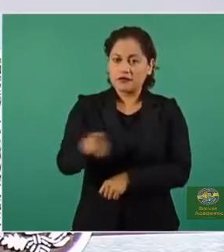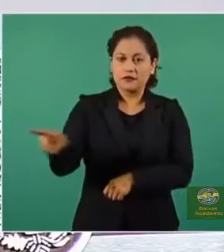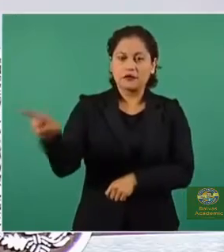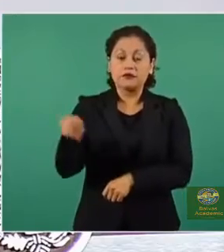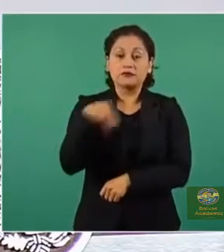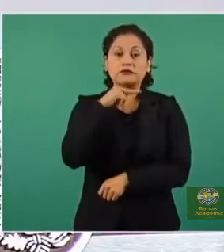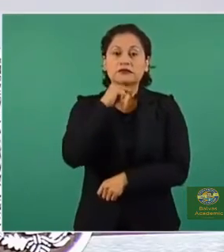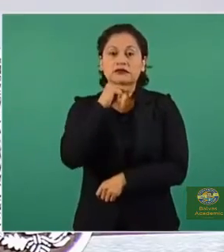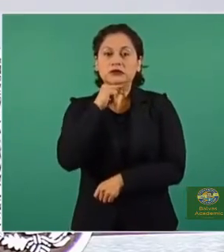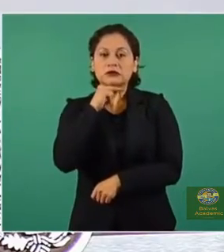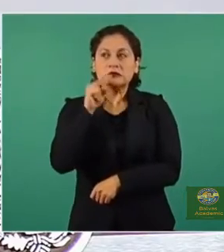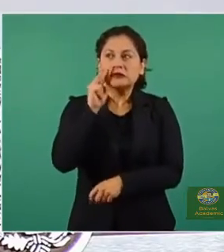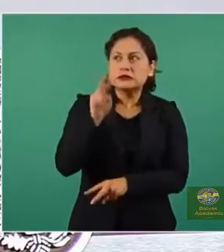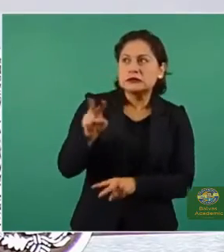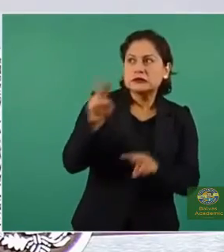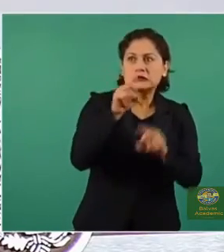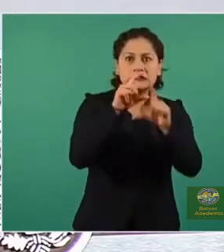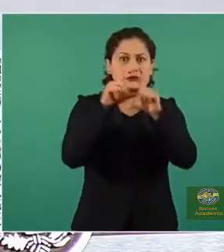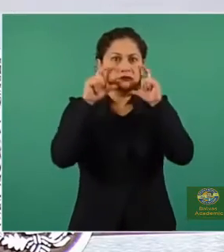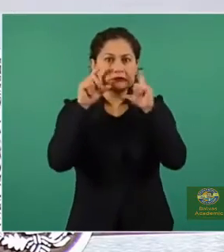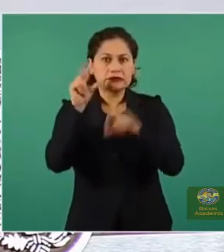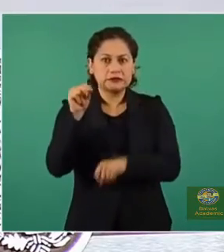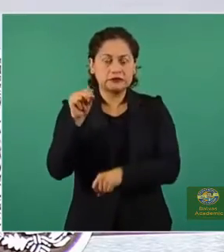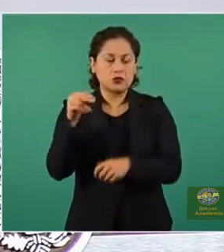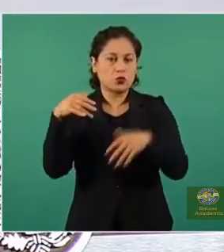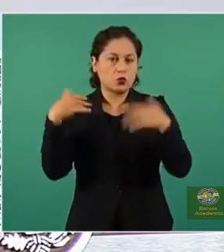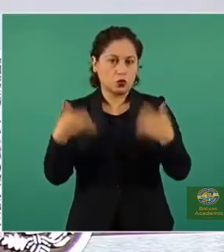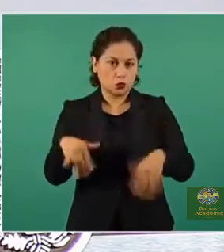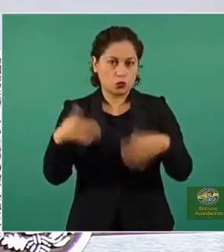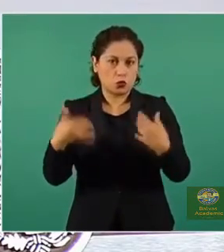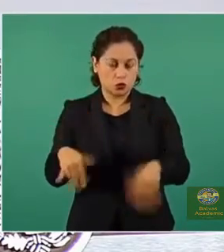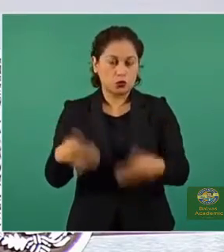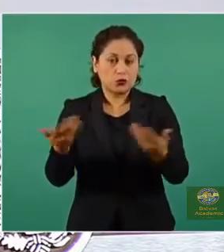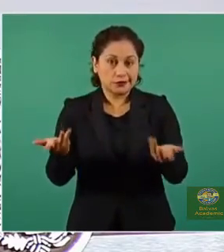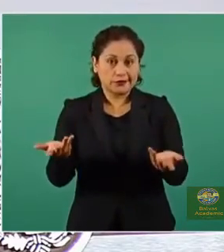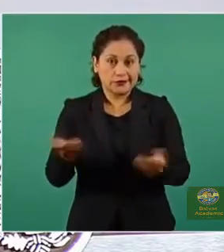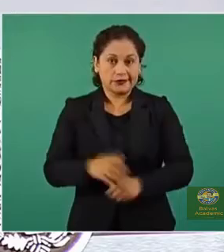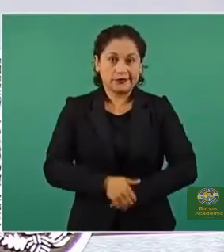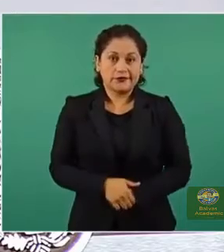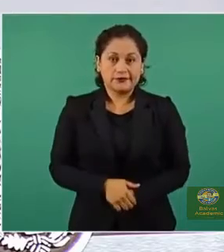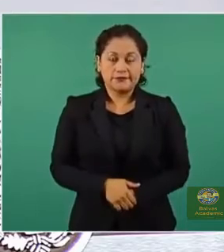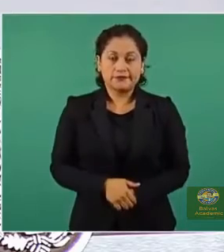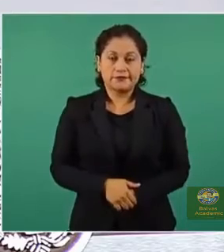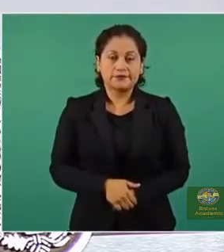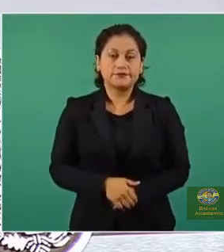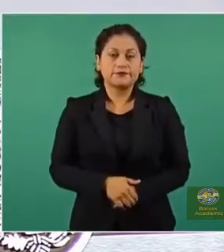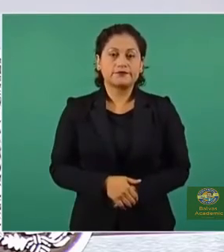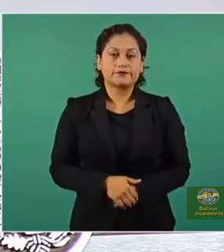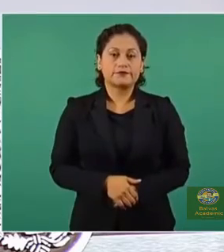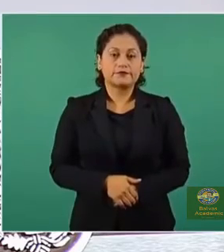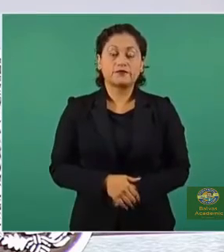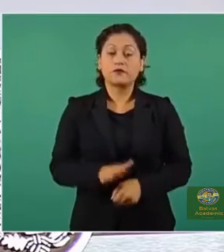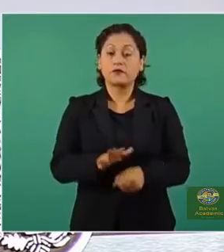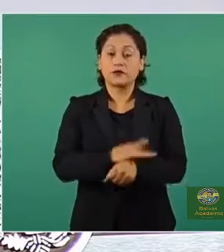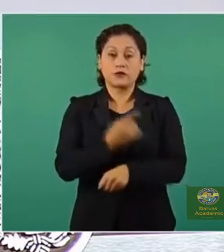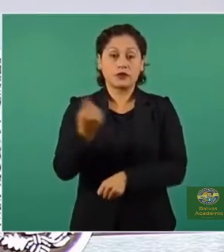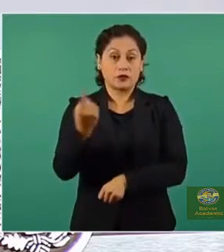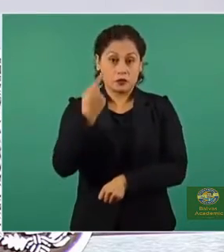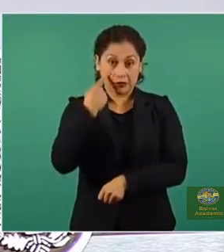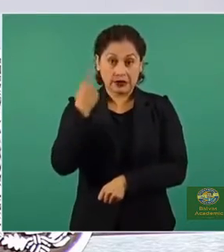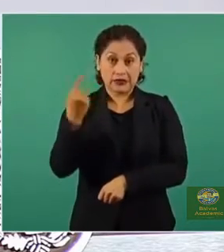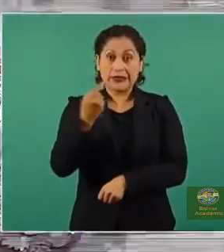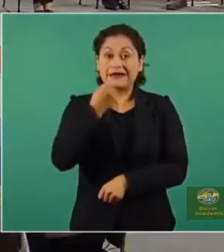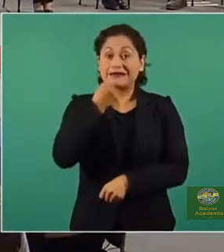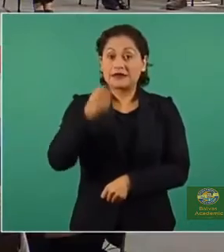por no usar cubrebocas. Cuando estamos hablando, digamos, de niños de mayor